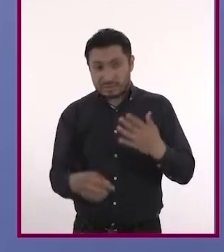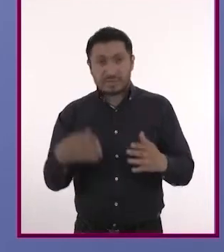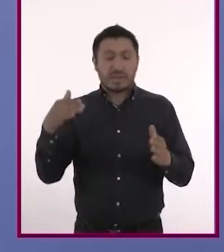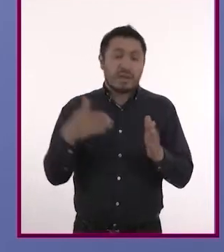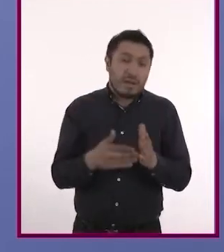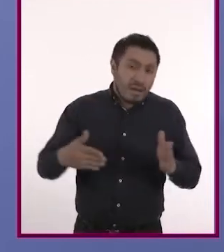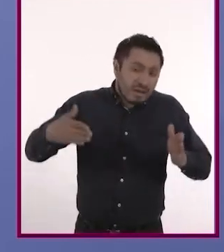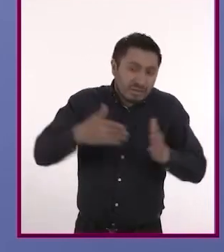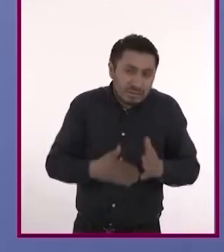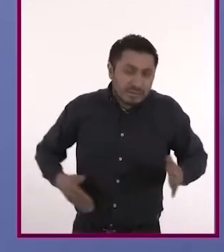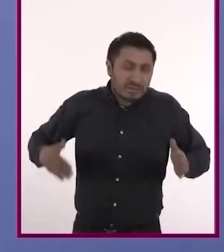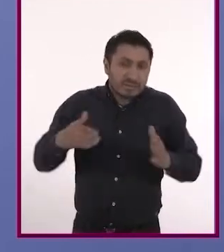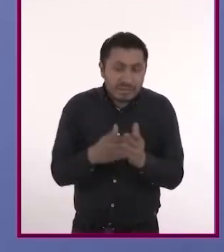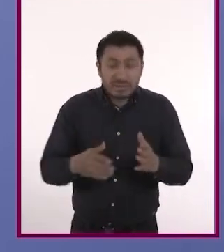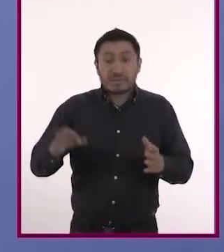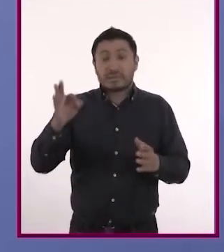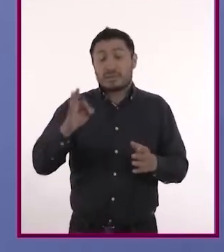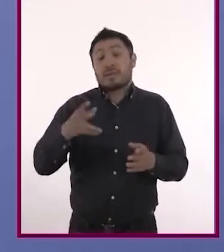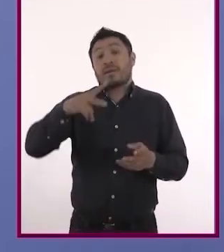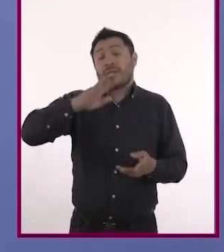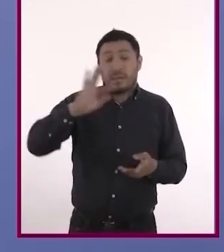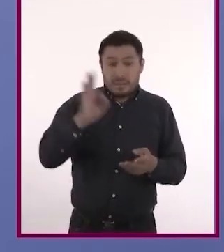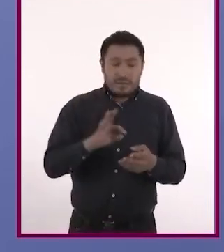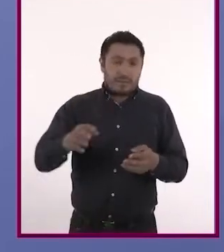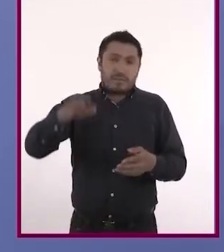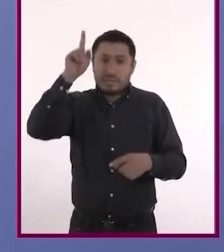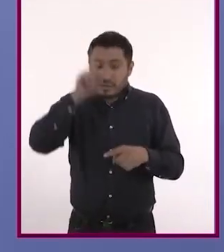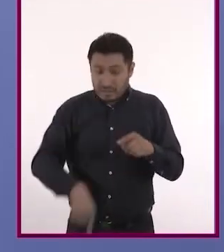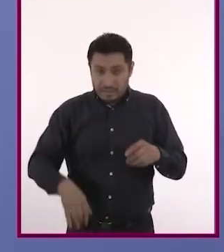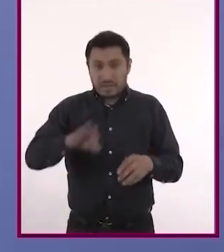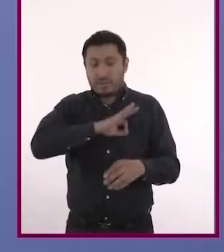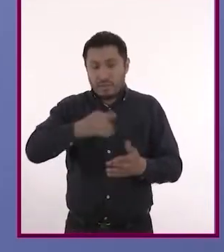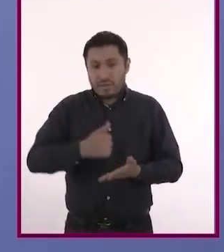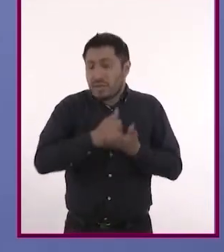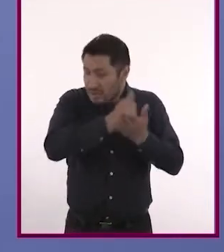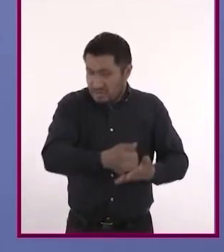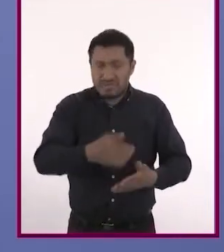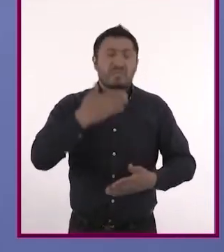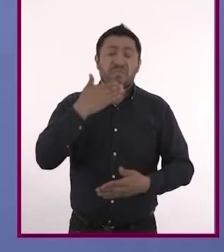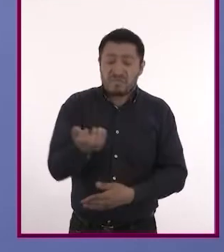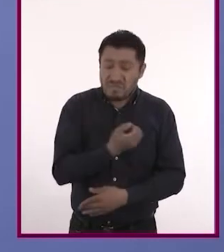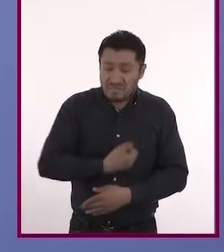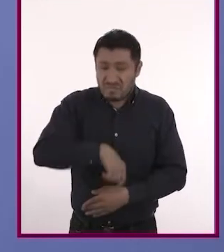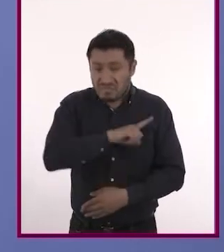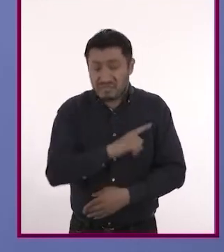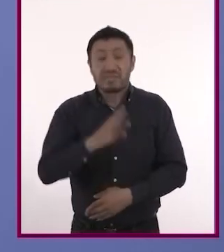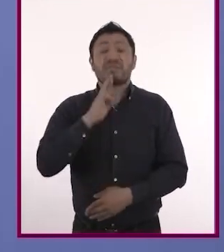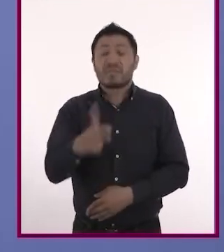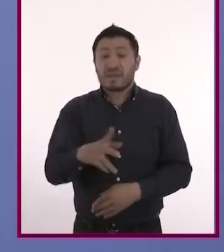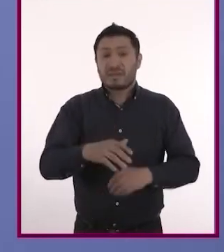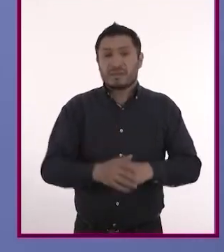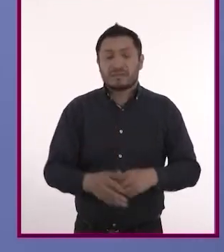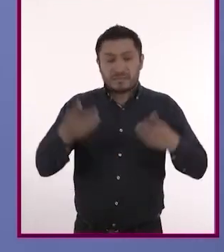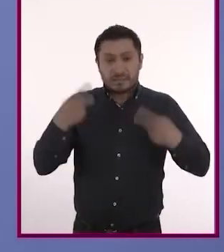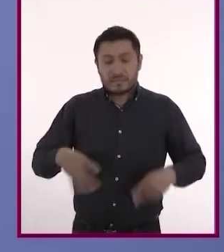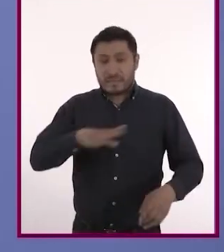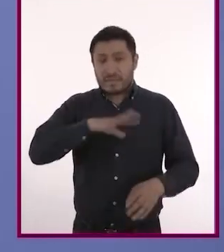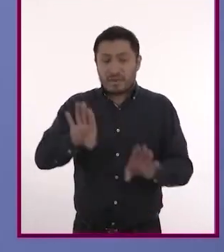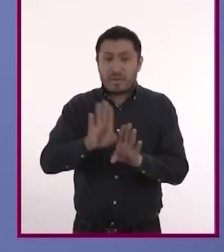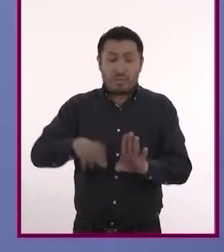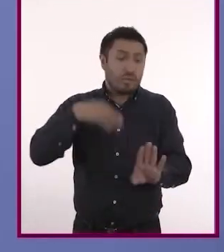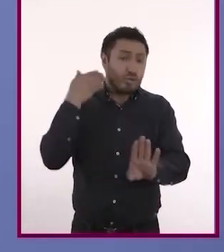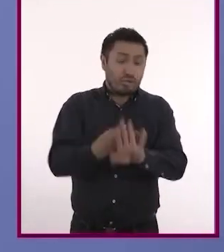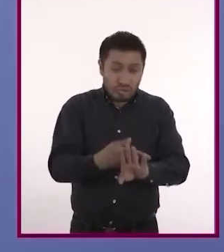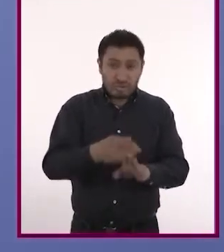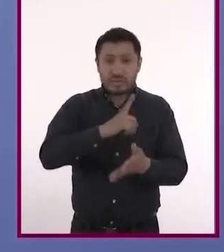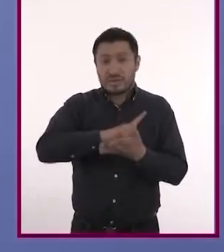sus recursos que podrían apoyar a su recuperación. Las personas con trastornos mentales están expuestas a una serie de violaciones de los